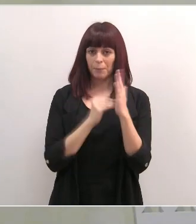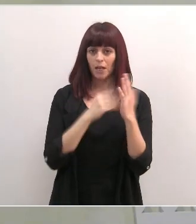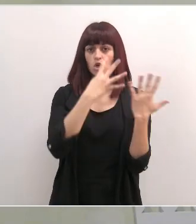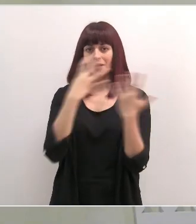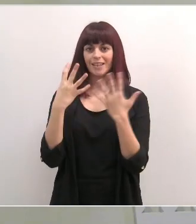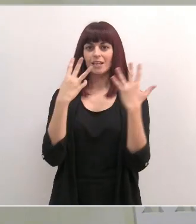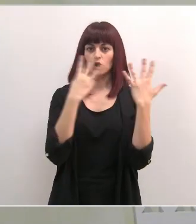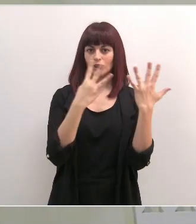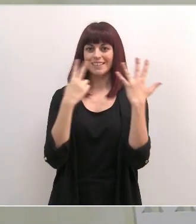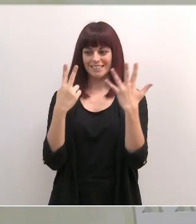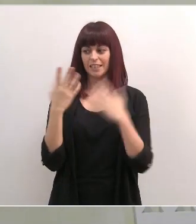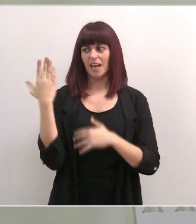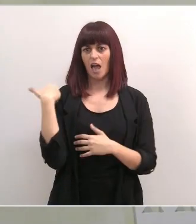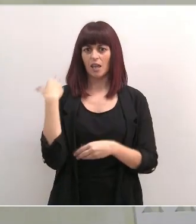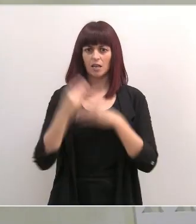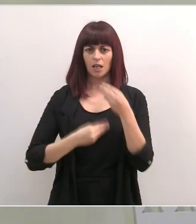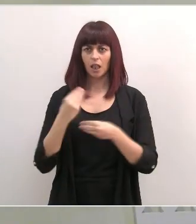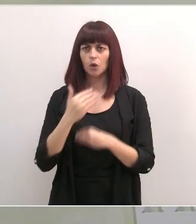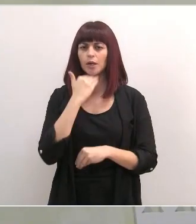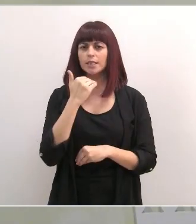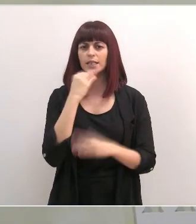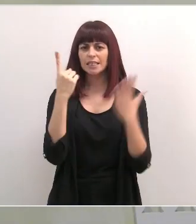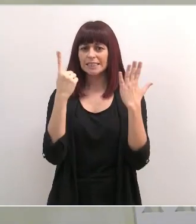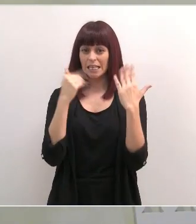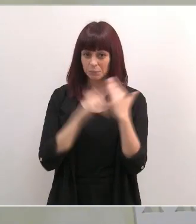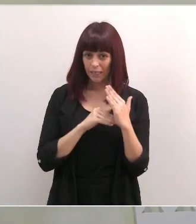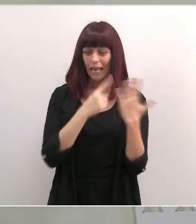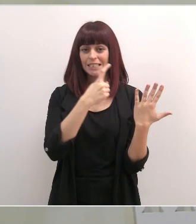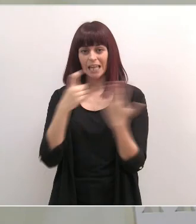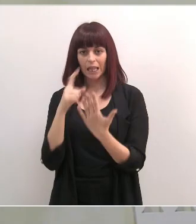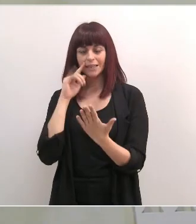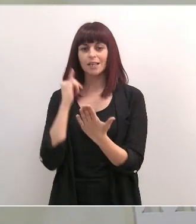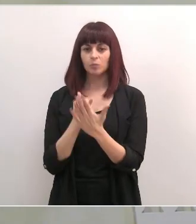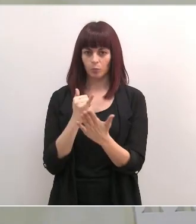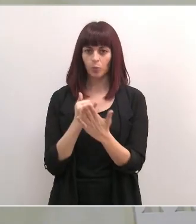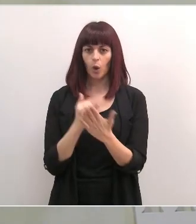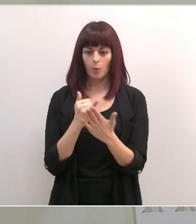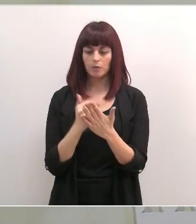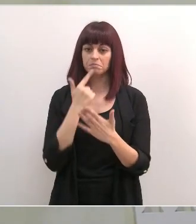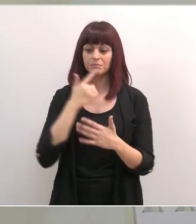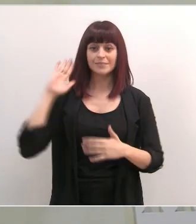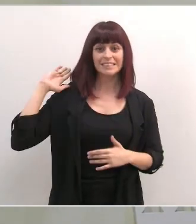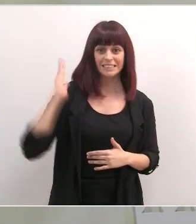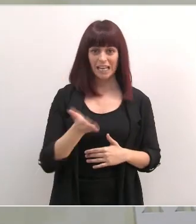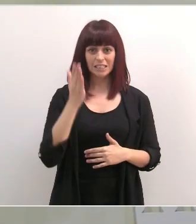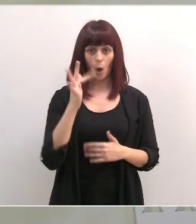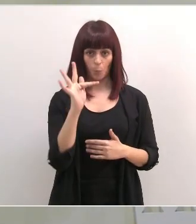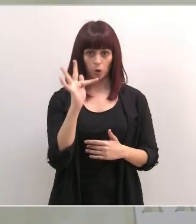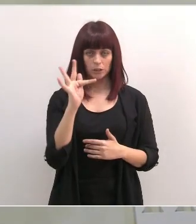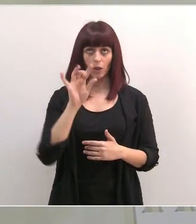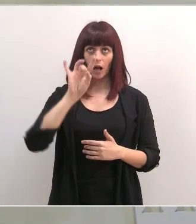692.987. Ayer se hicieron cerca de 6.600 pruebas, registrando una tasa de positividad